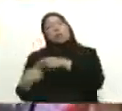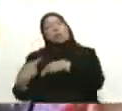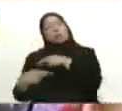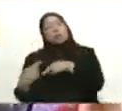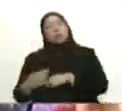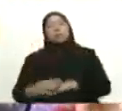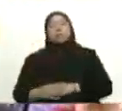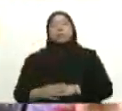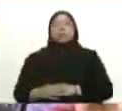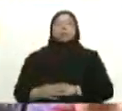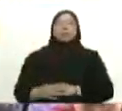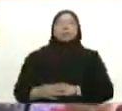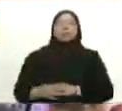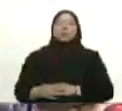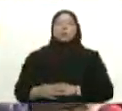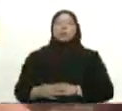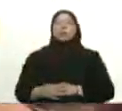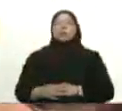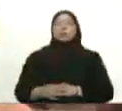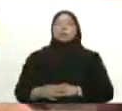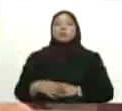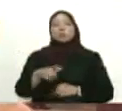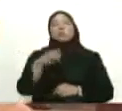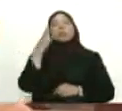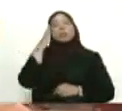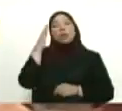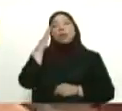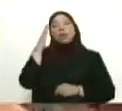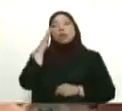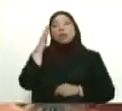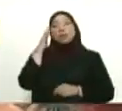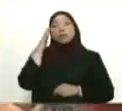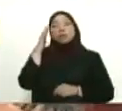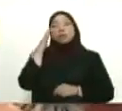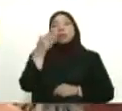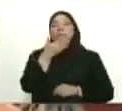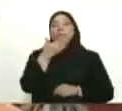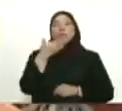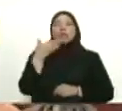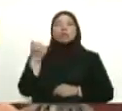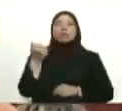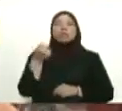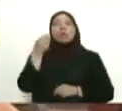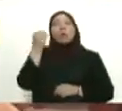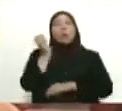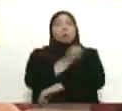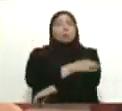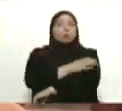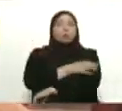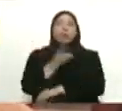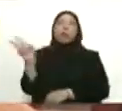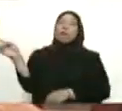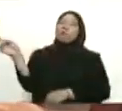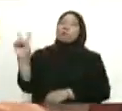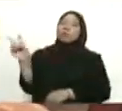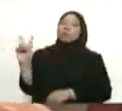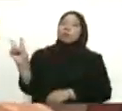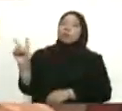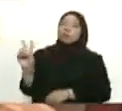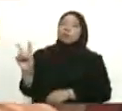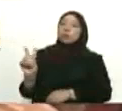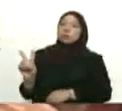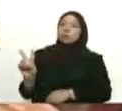ustedes saben ustedes saben que o mejor dicho la oposición venezolana sabe